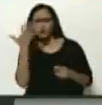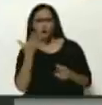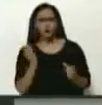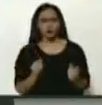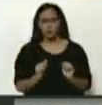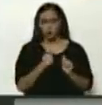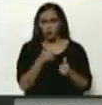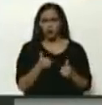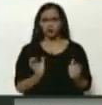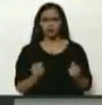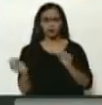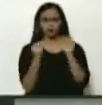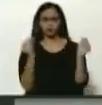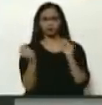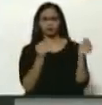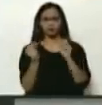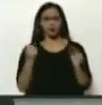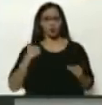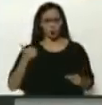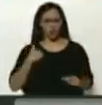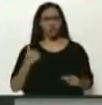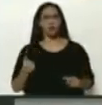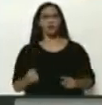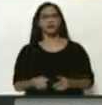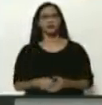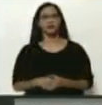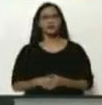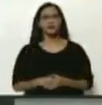pues. Aprovechemos.